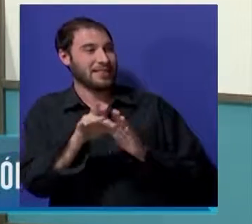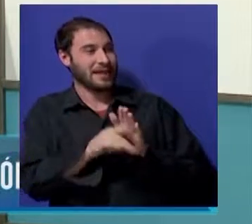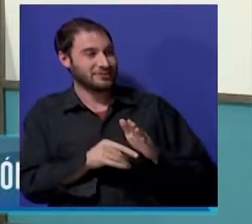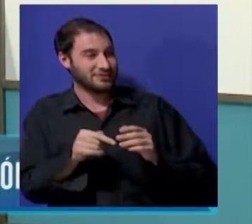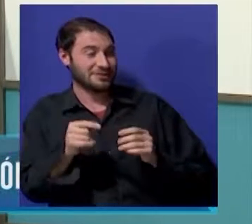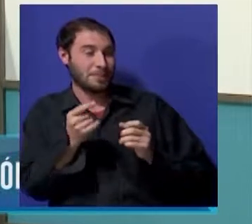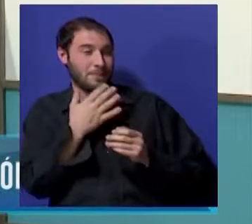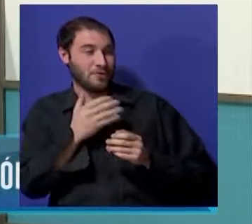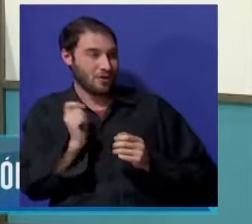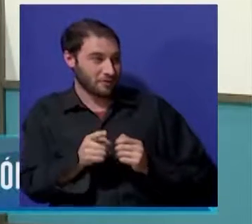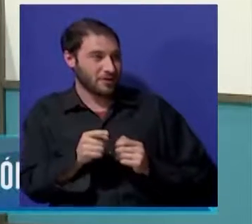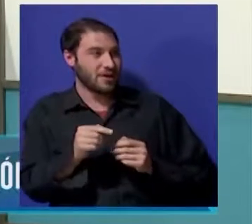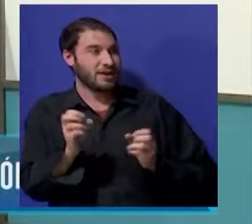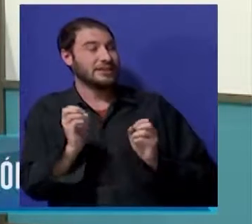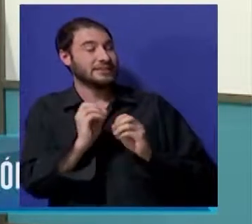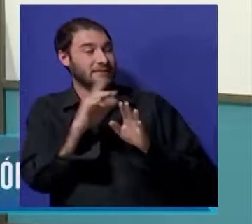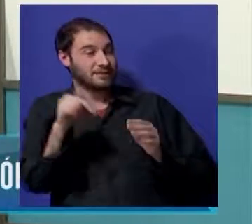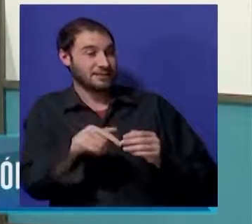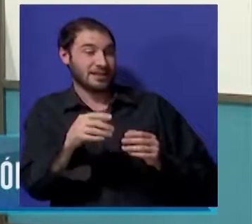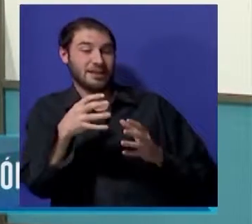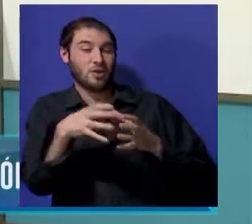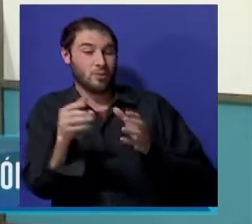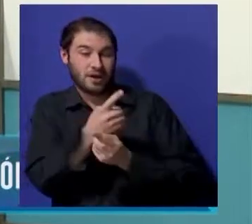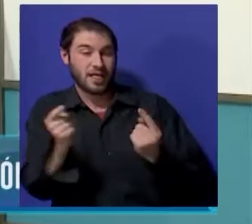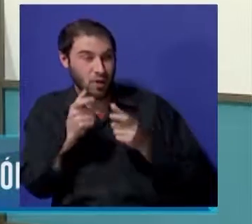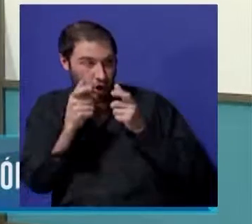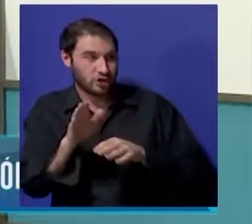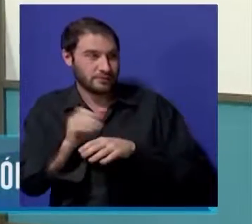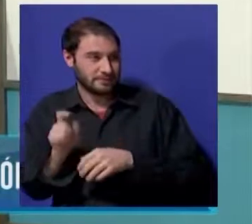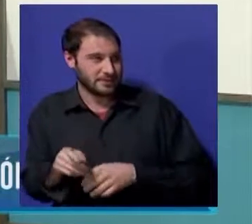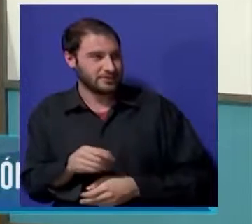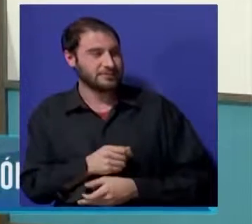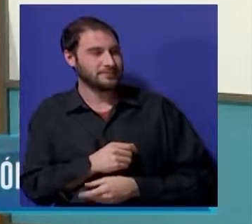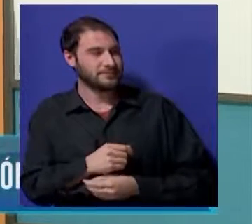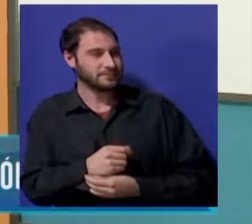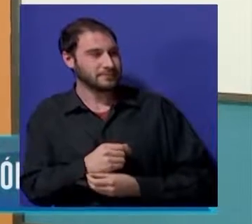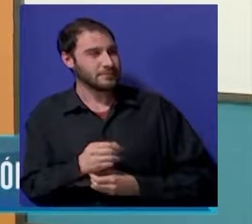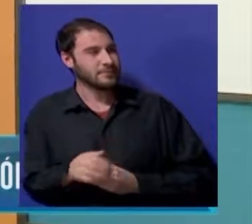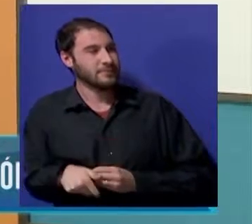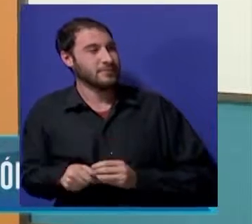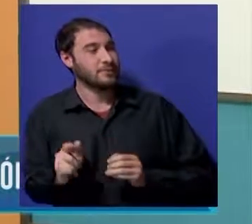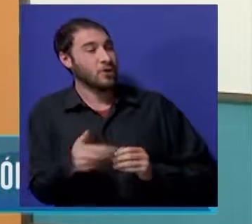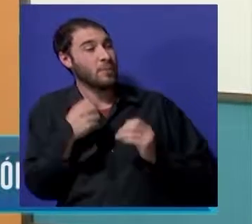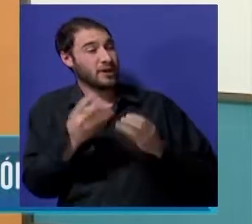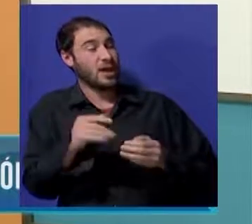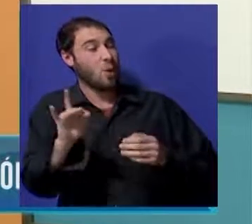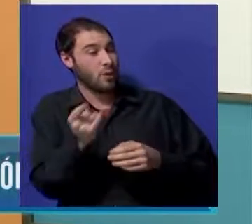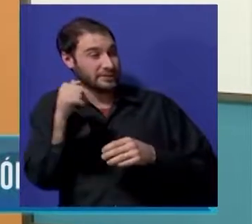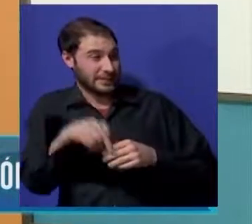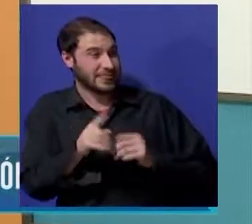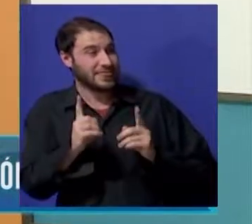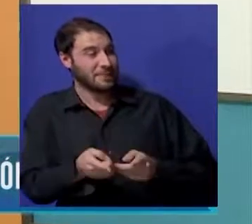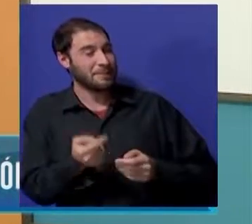sí, buscar transparencia en instituciones y en organismos de control. Todo esto se dio en el marco de la universidad y